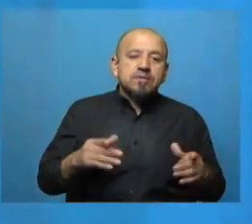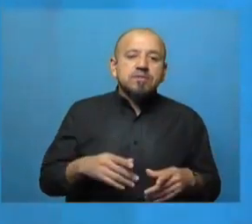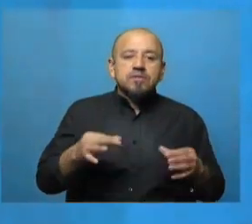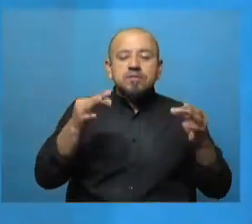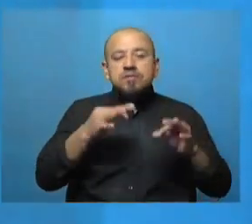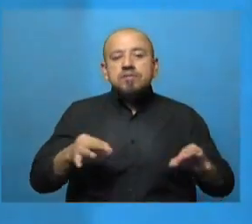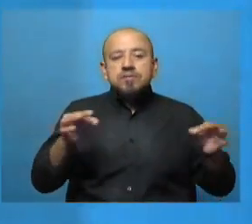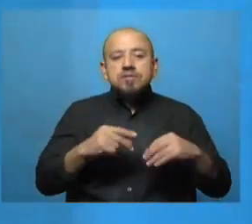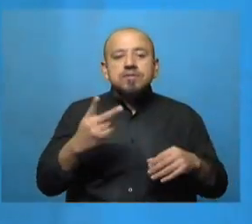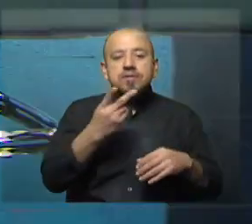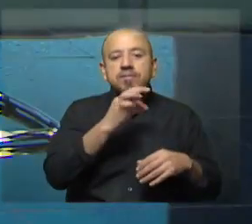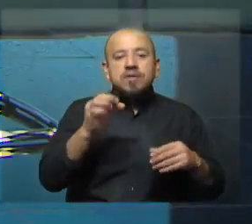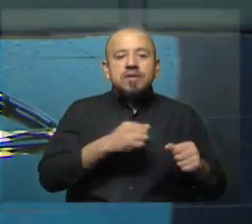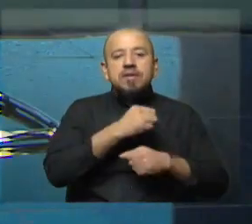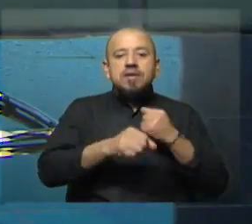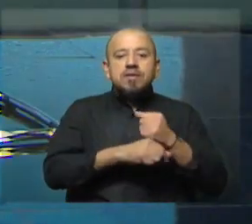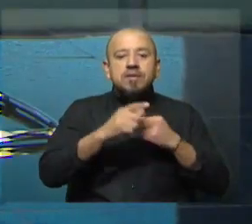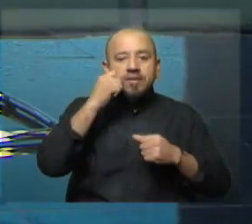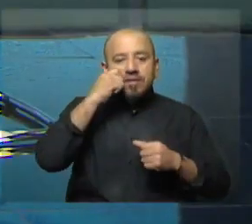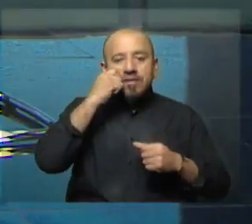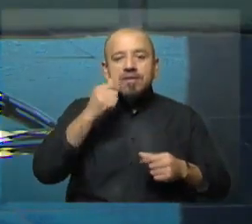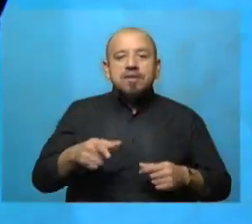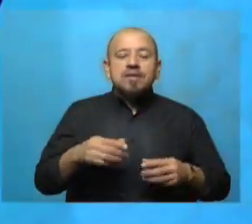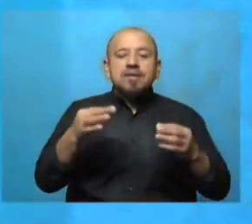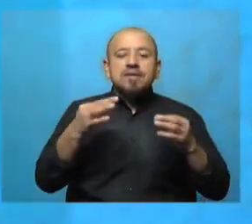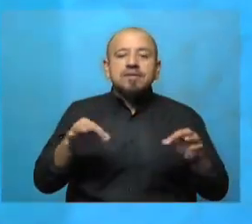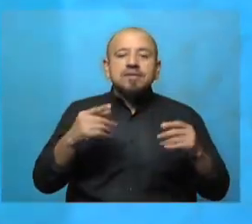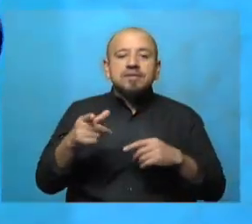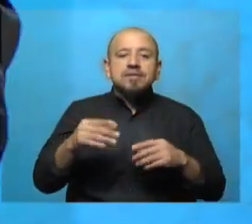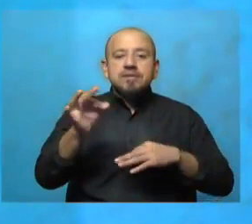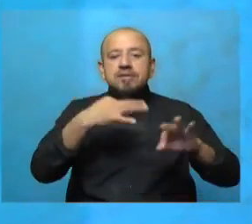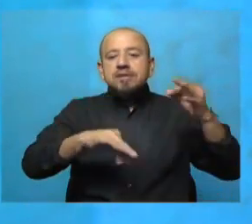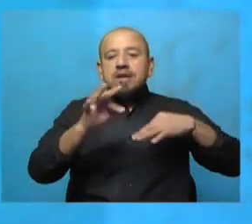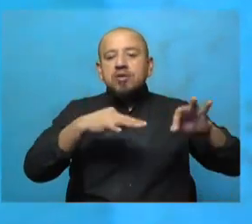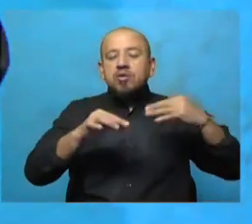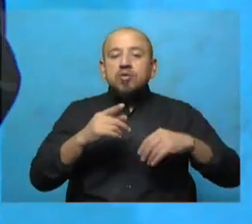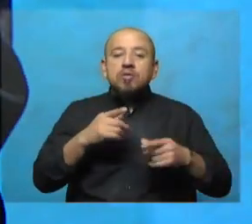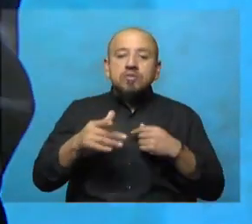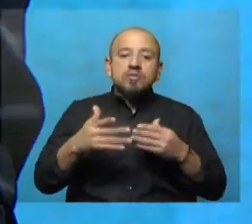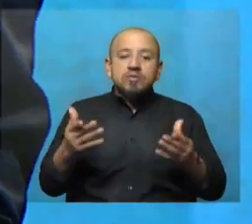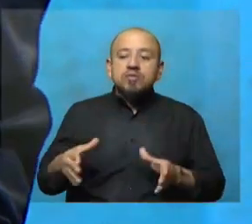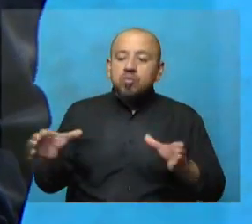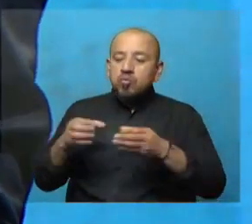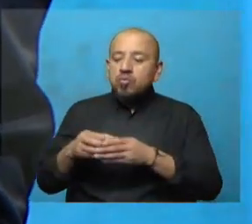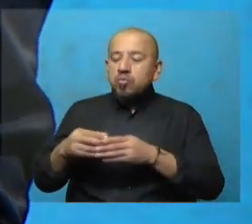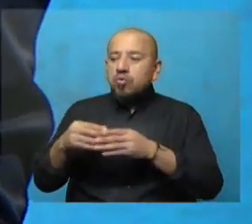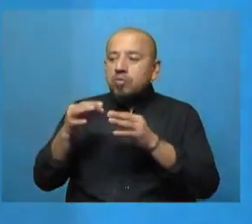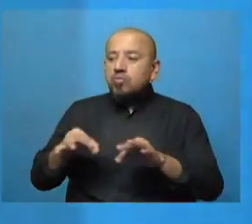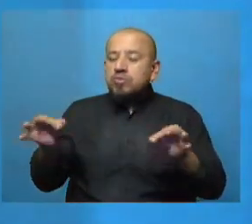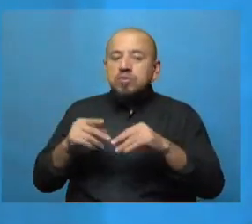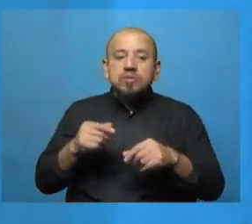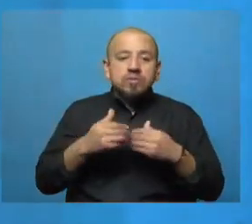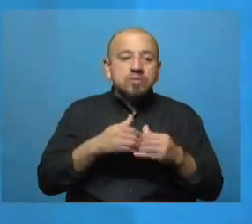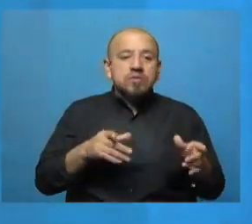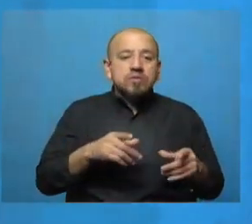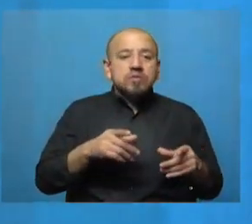en mis 20 añitos canciones que era una obra de teatro en un principio se terminó convirtiendo en un conjunto musical era una obra de